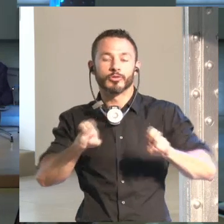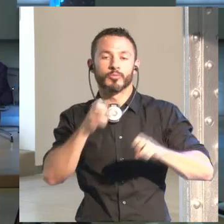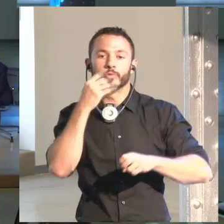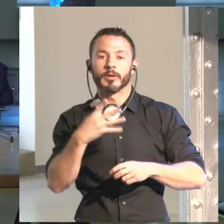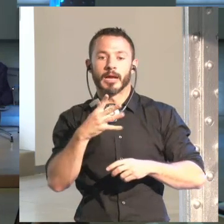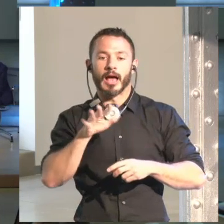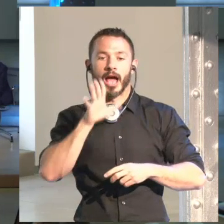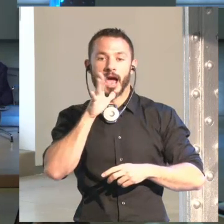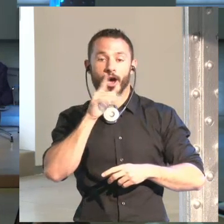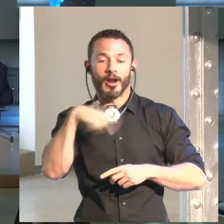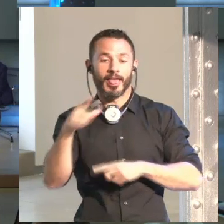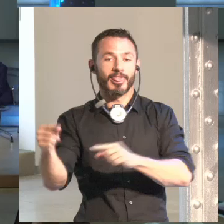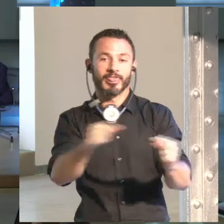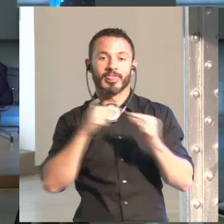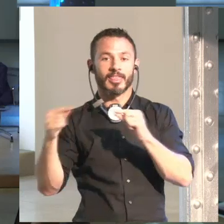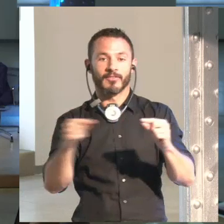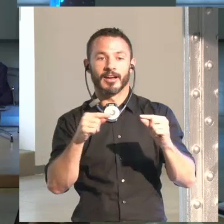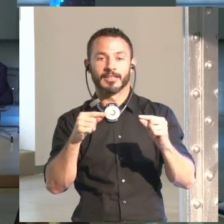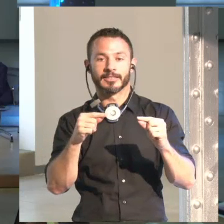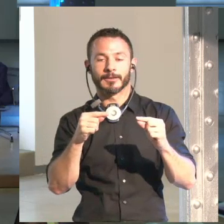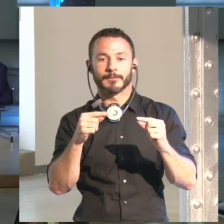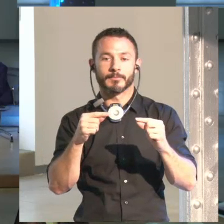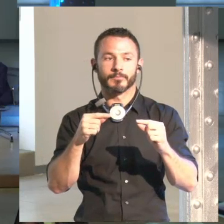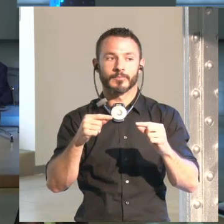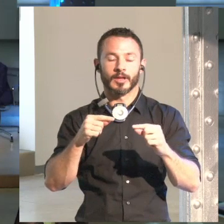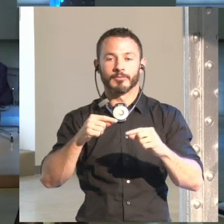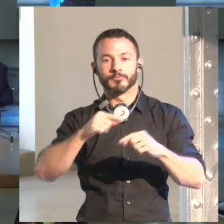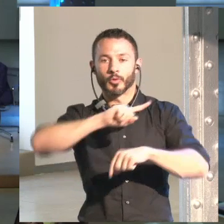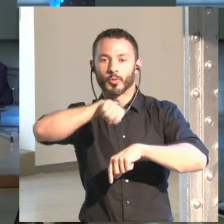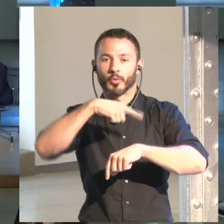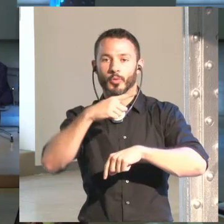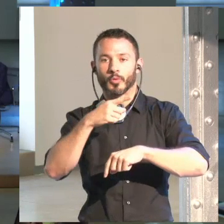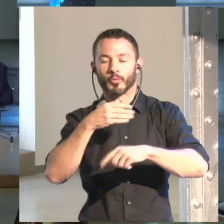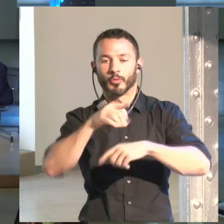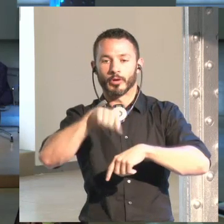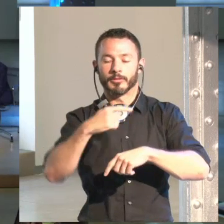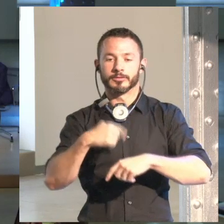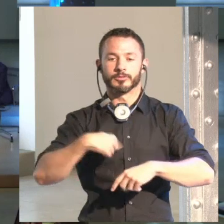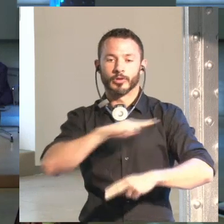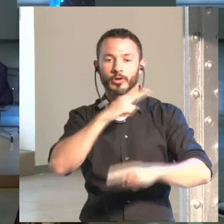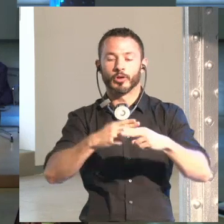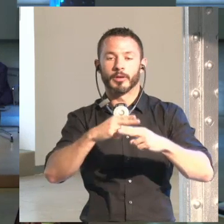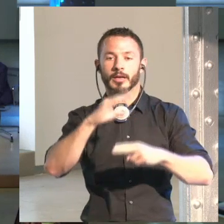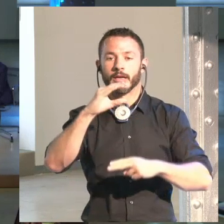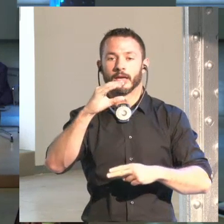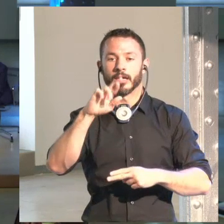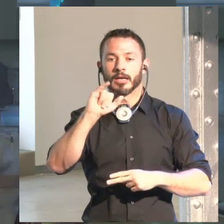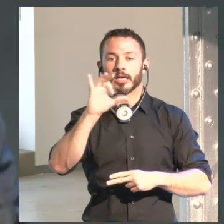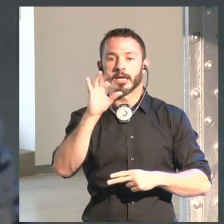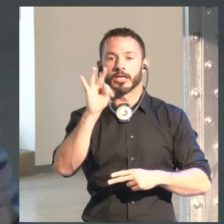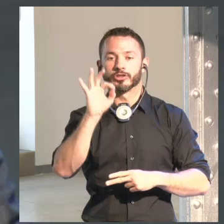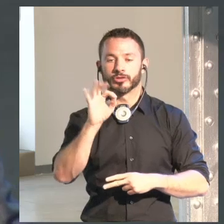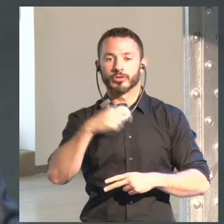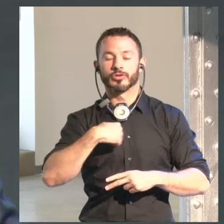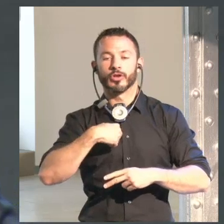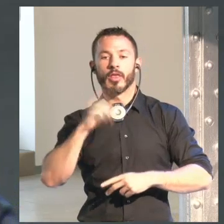debate que vamos a tener ahora más o menos sobre la próxima hora. Mi nombre es Chris Ostek, yo soy el director de